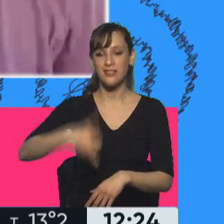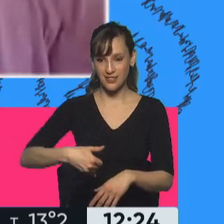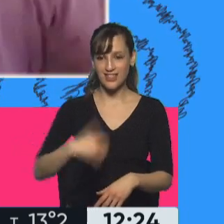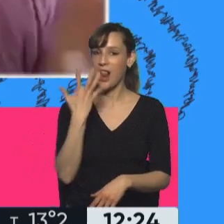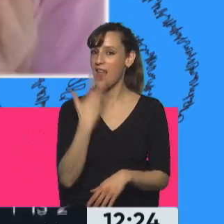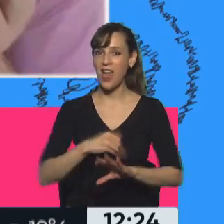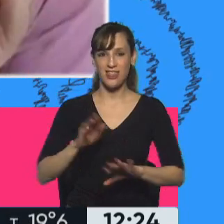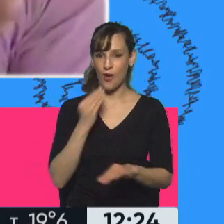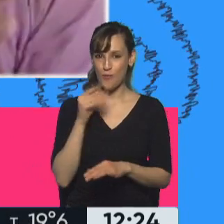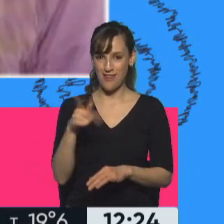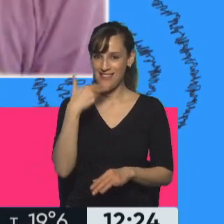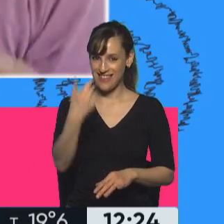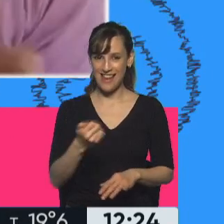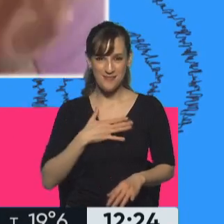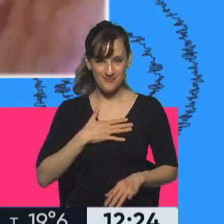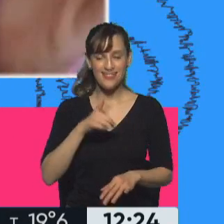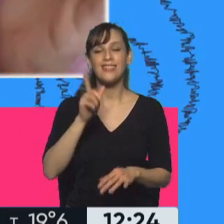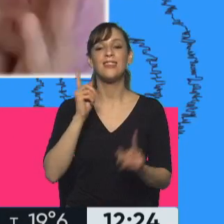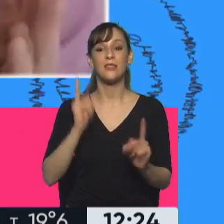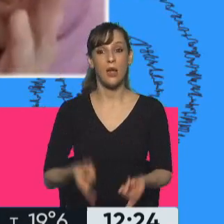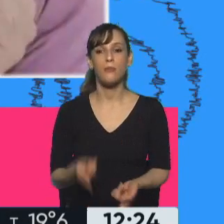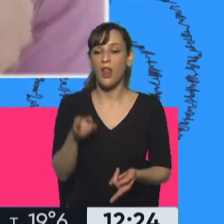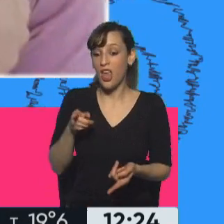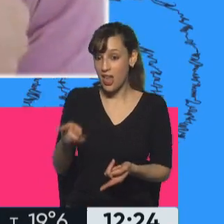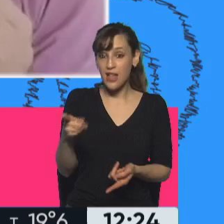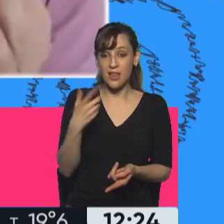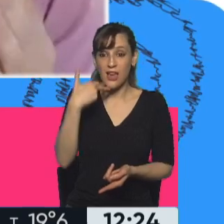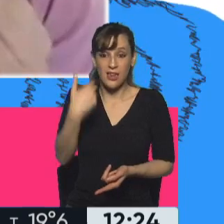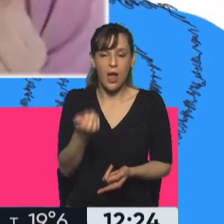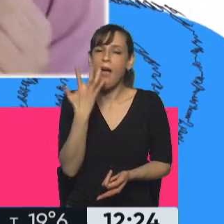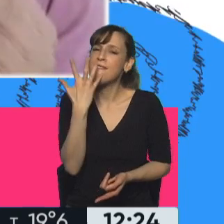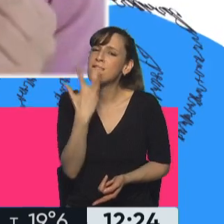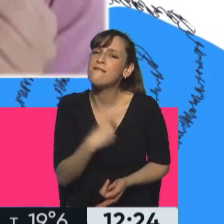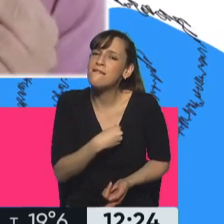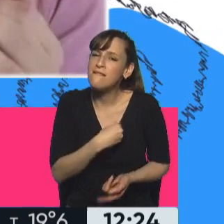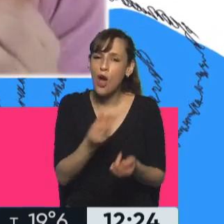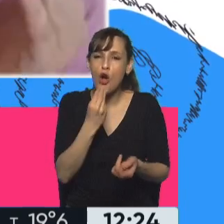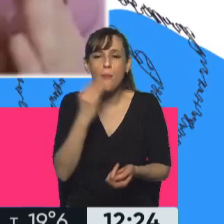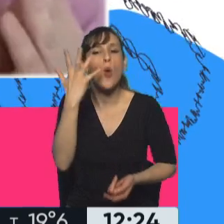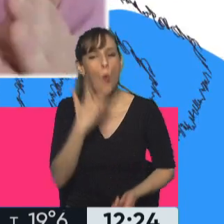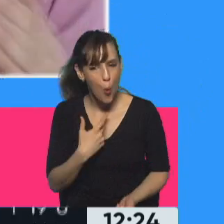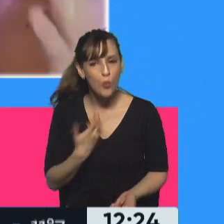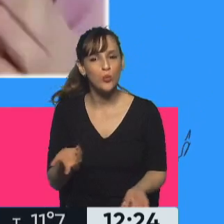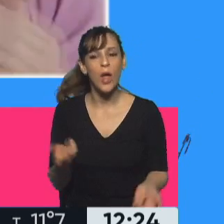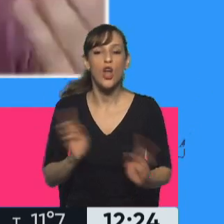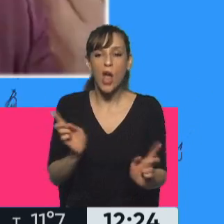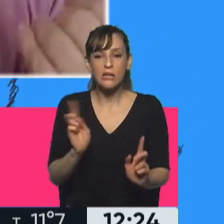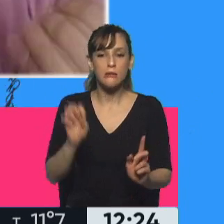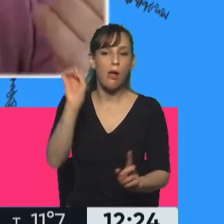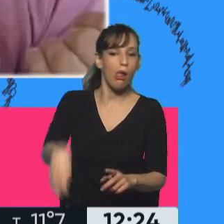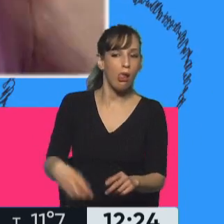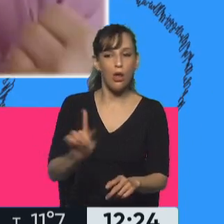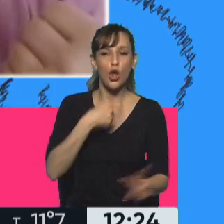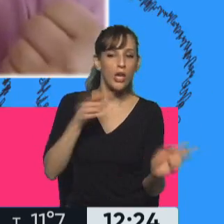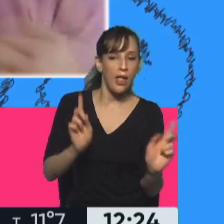Comer. Y tengo la suerte de que disfruta de comer, porque hay una problemática con los más chiquititos que no quieren comer y no comen, y eso es algo que